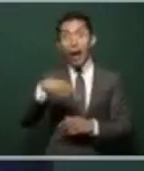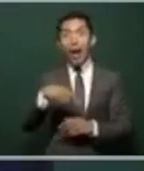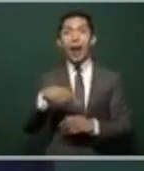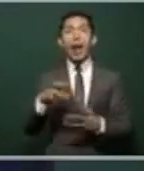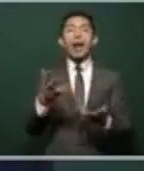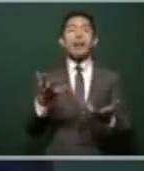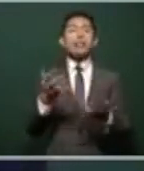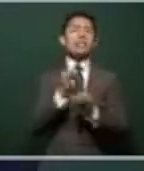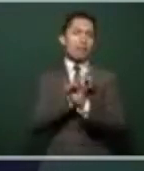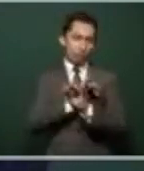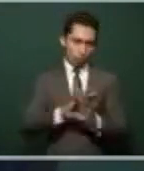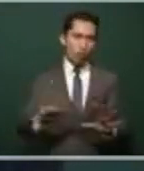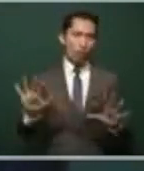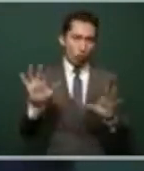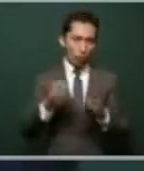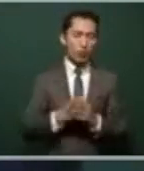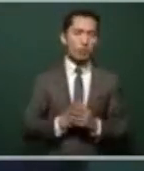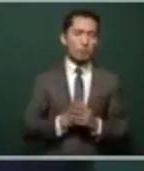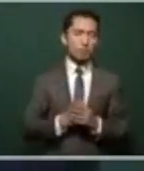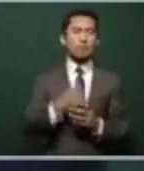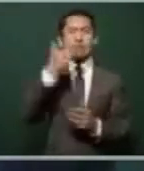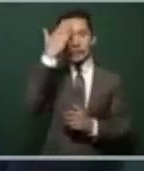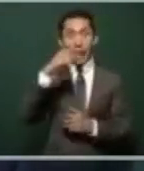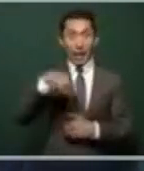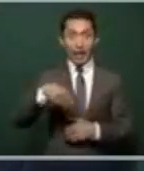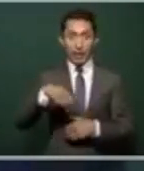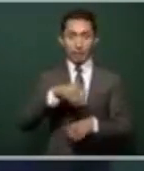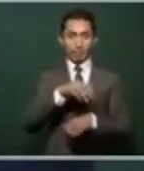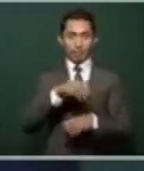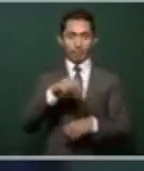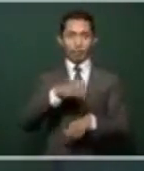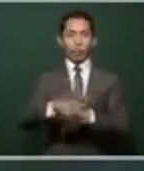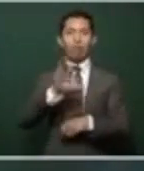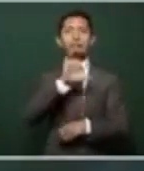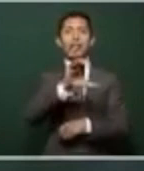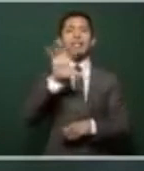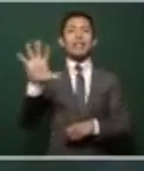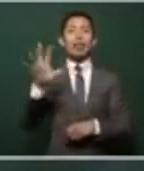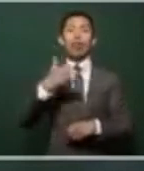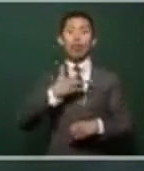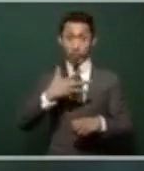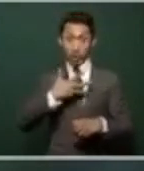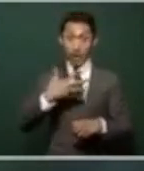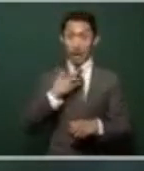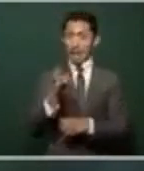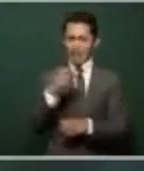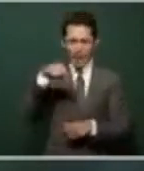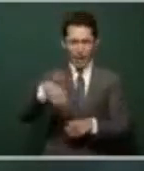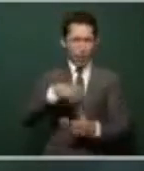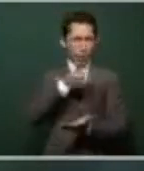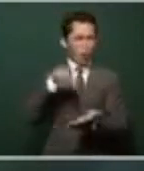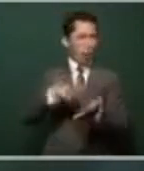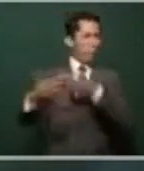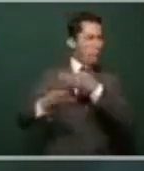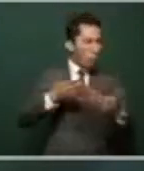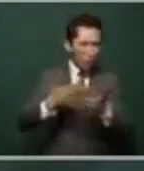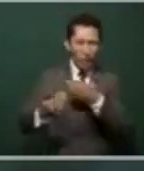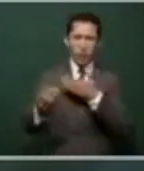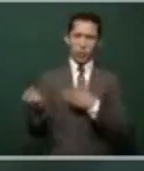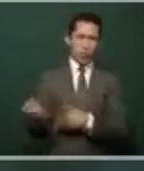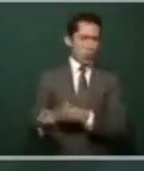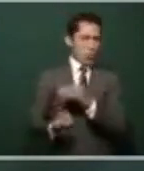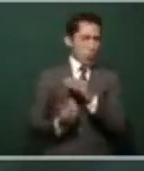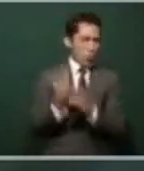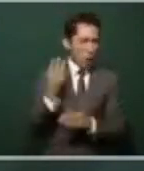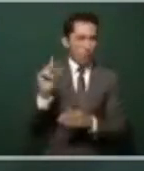Big Data. Este es el centro no solamente más sofisticado y moderno tecnológicamente hablando